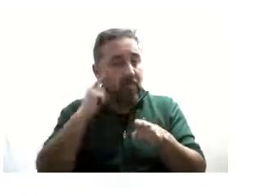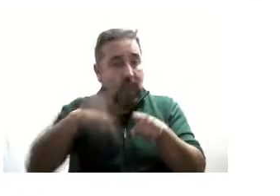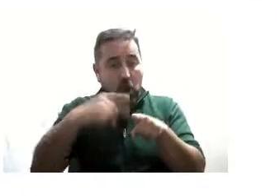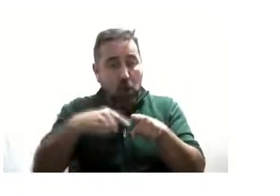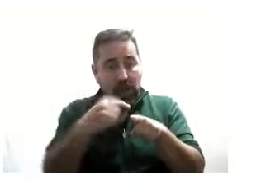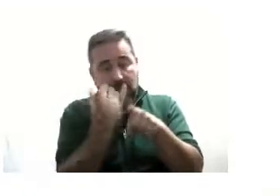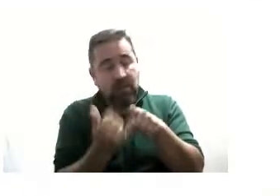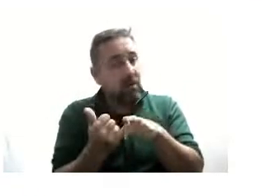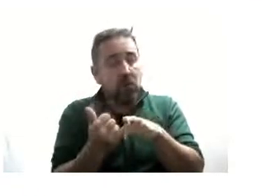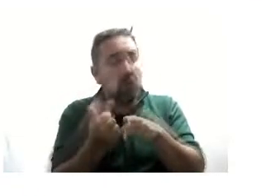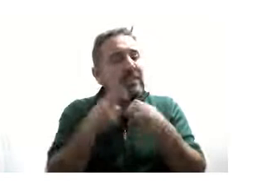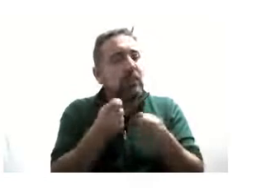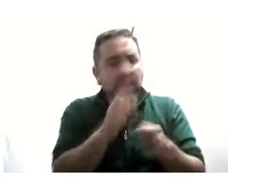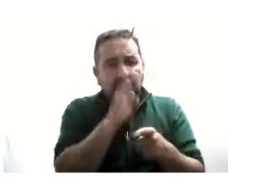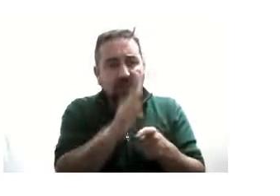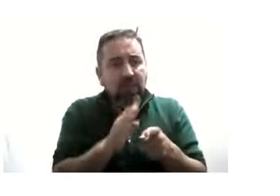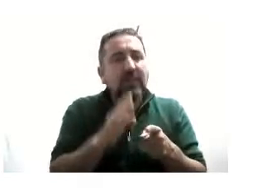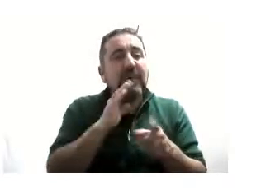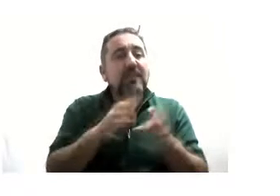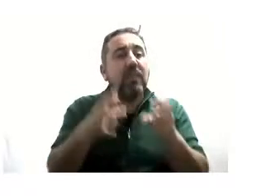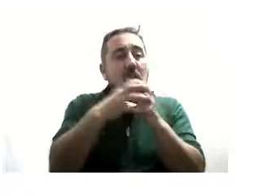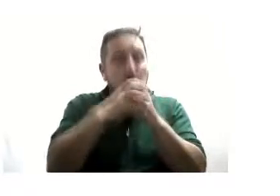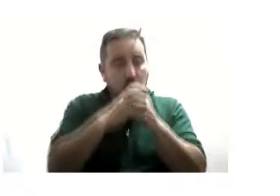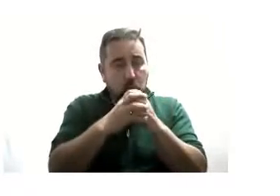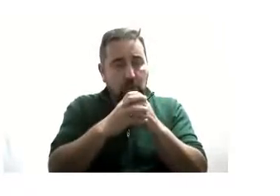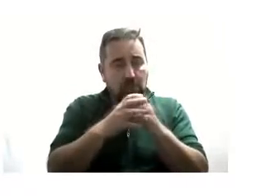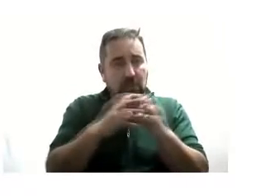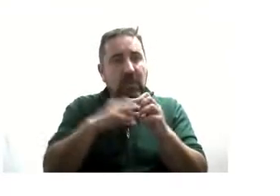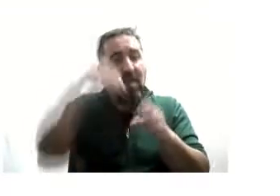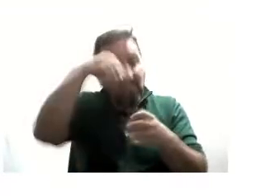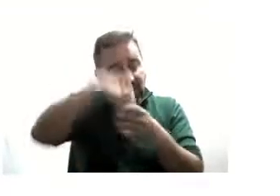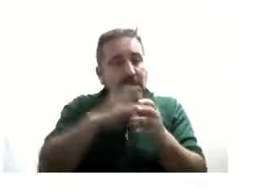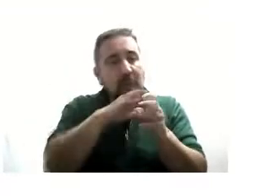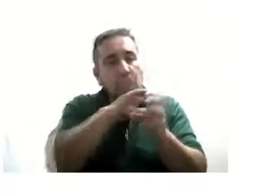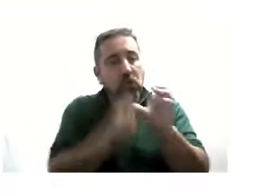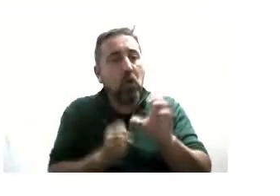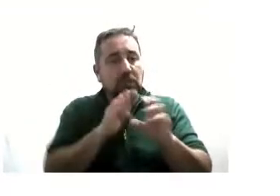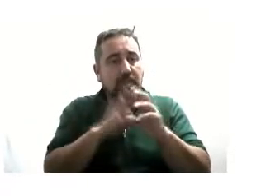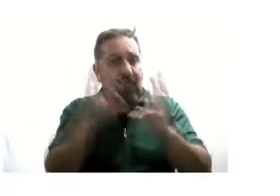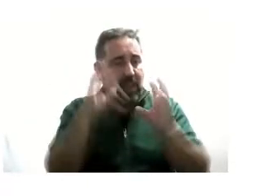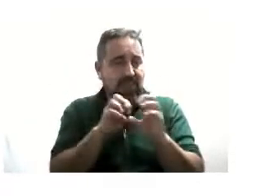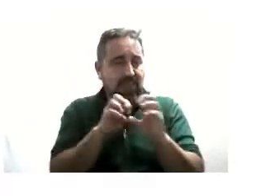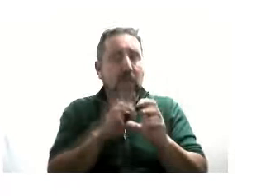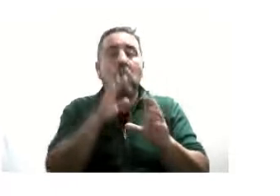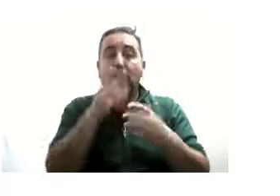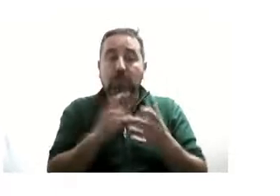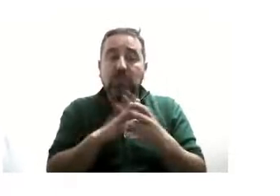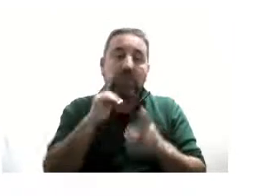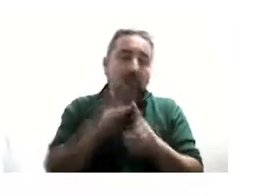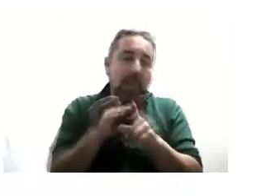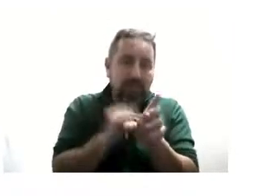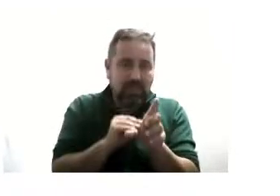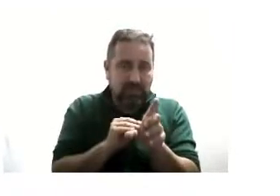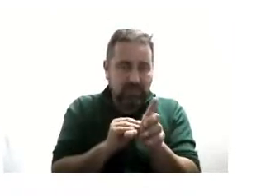va a estimular directamente es el núcleo coclear en el tronco del encéfalo. Por eso se llaman implantes de tronco cerebral, ¿no?